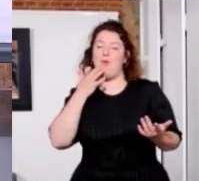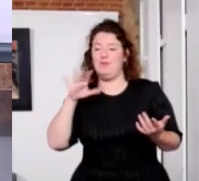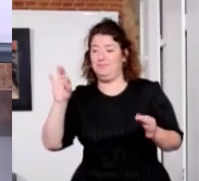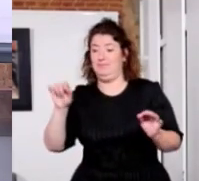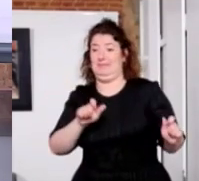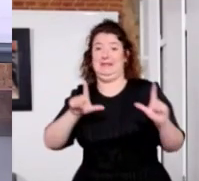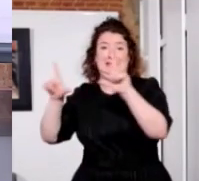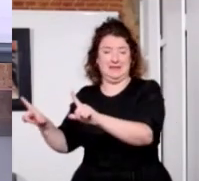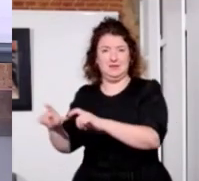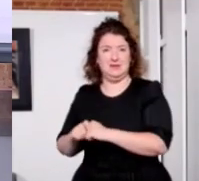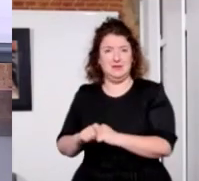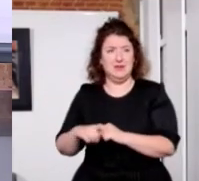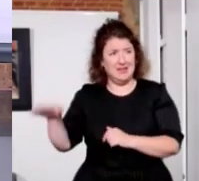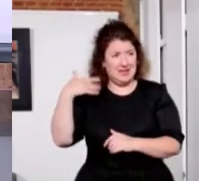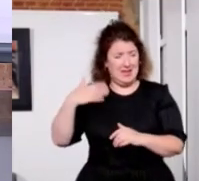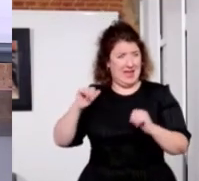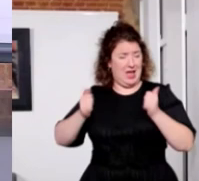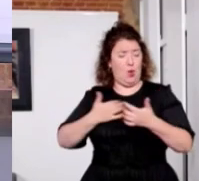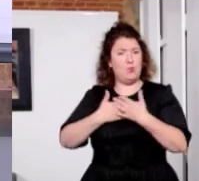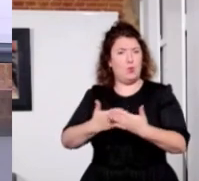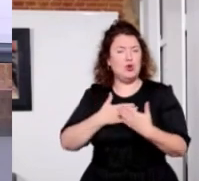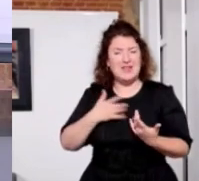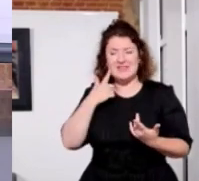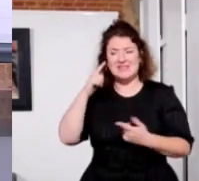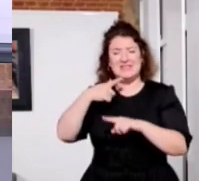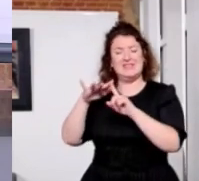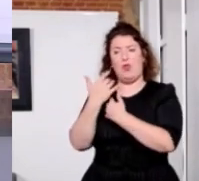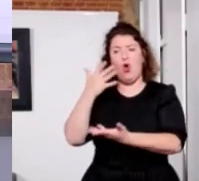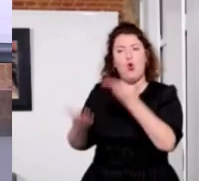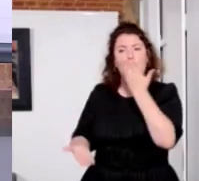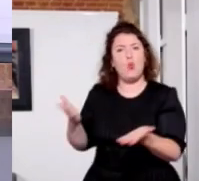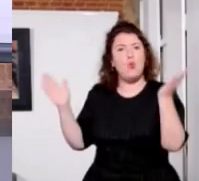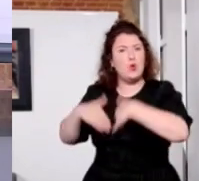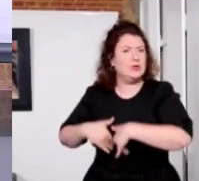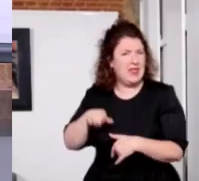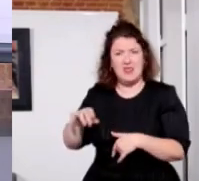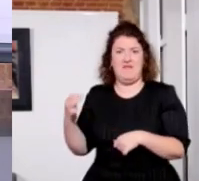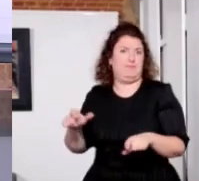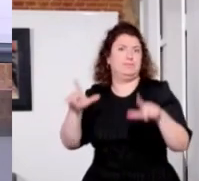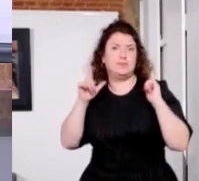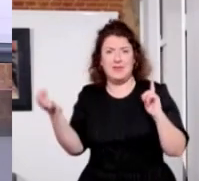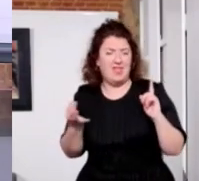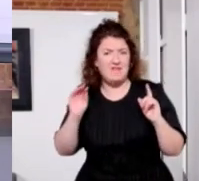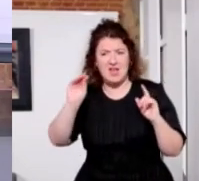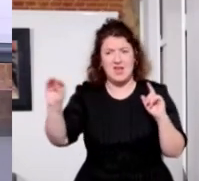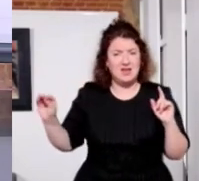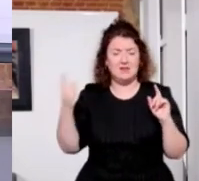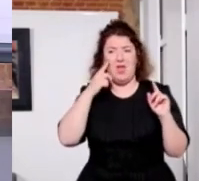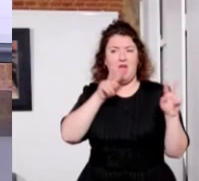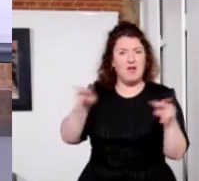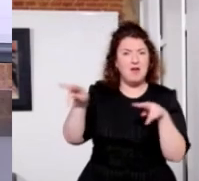denunciar, estaba en el origen del voluntariado y de un movimiento. El estar en una relación de